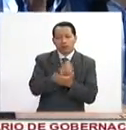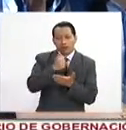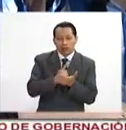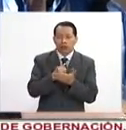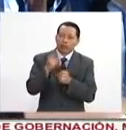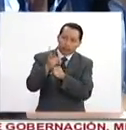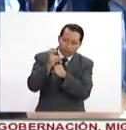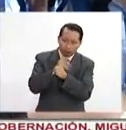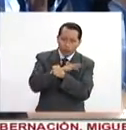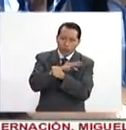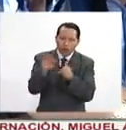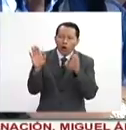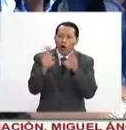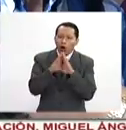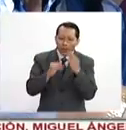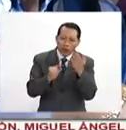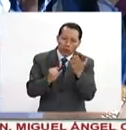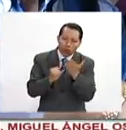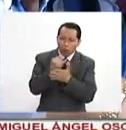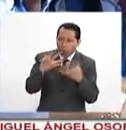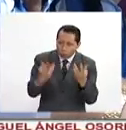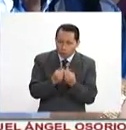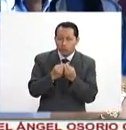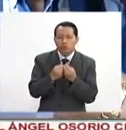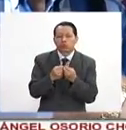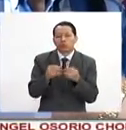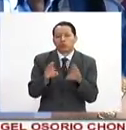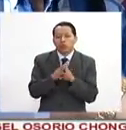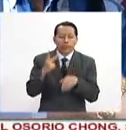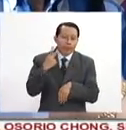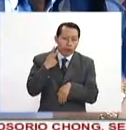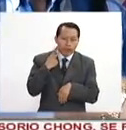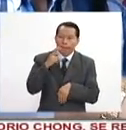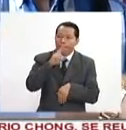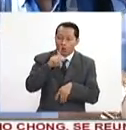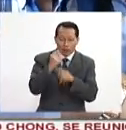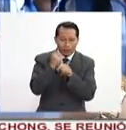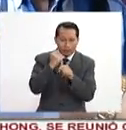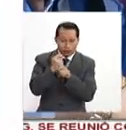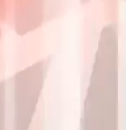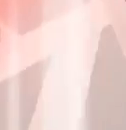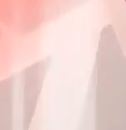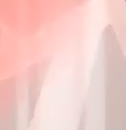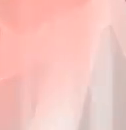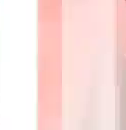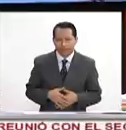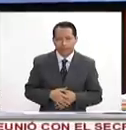Lo invitamos a que decidamos juntos una política integral de transporte en nuestra ciudad.